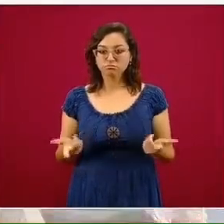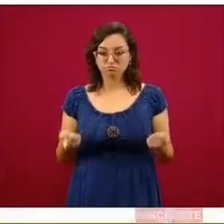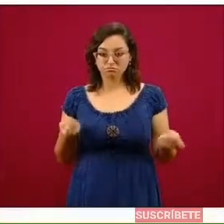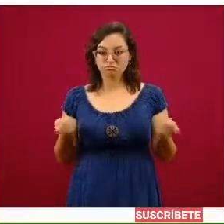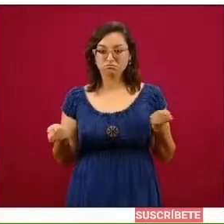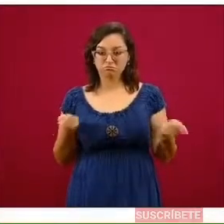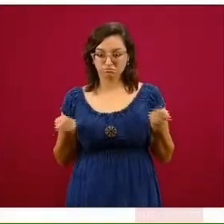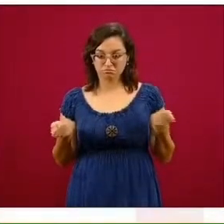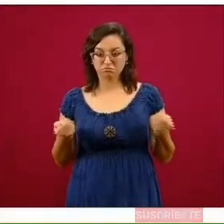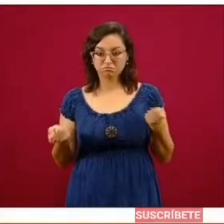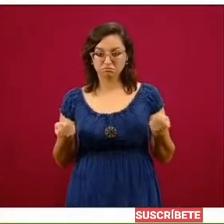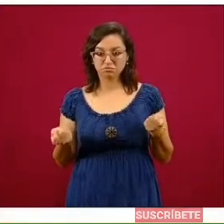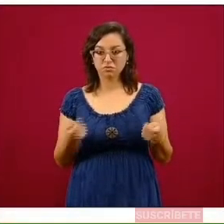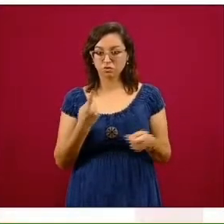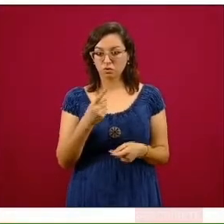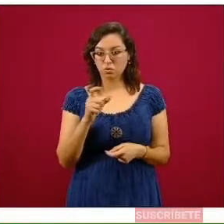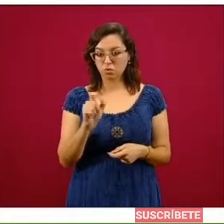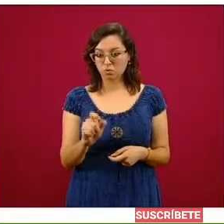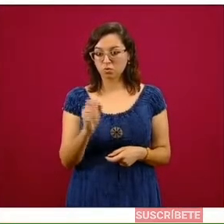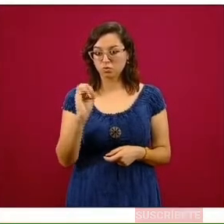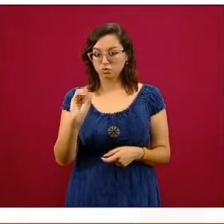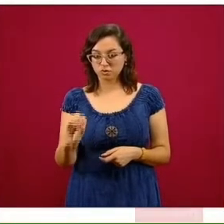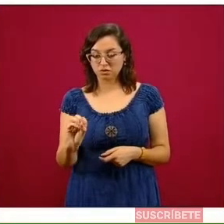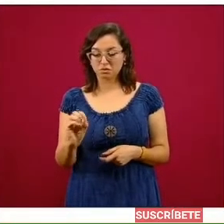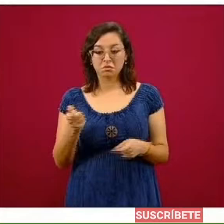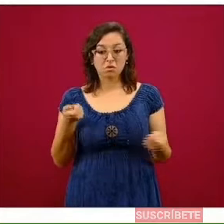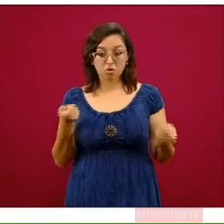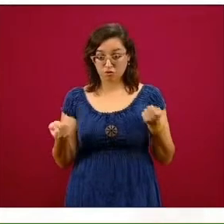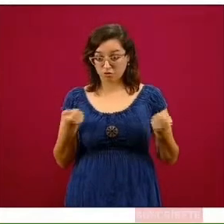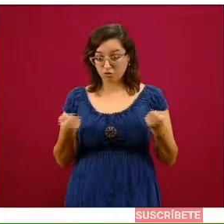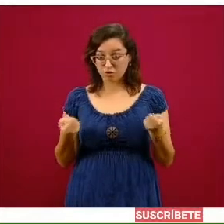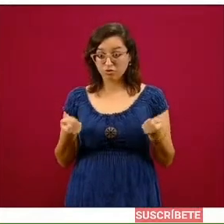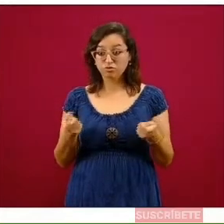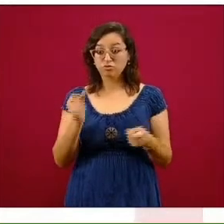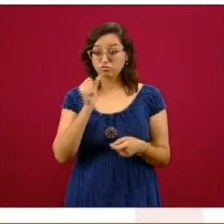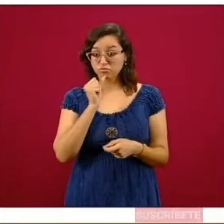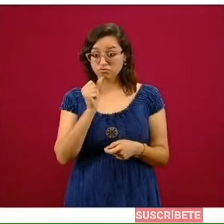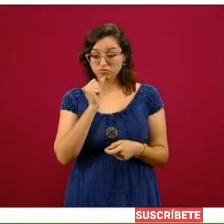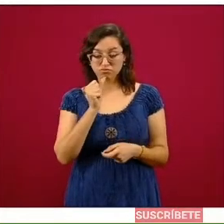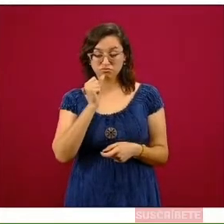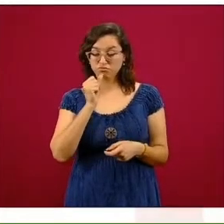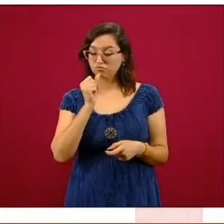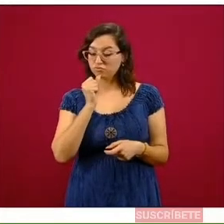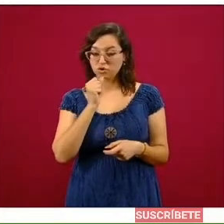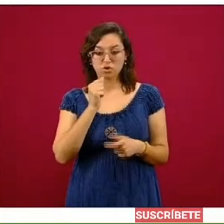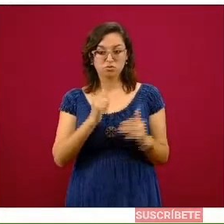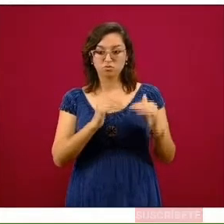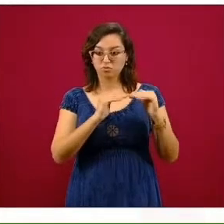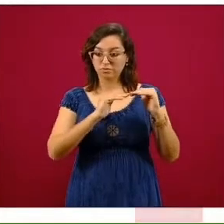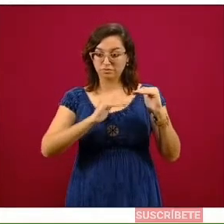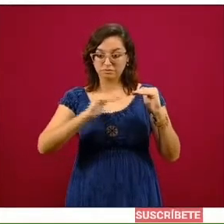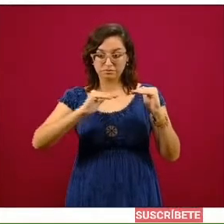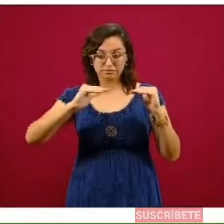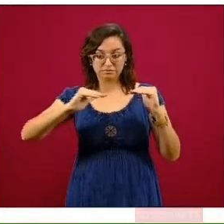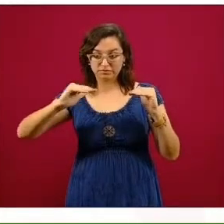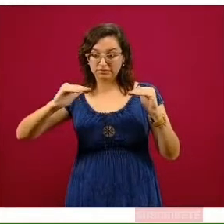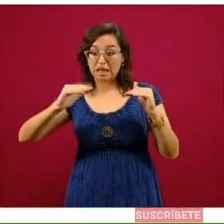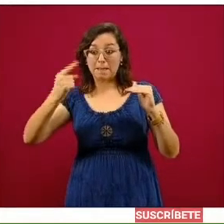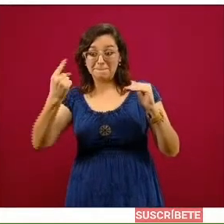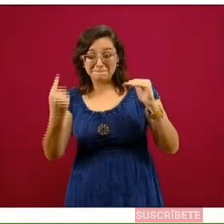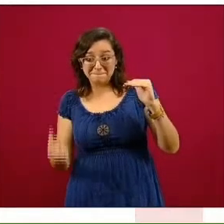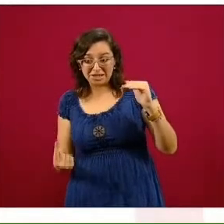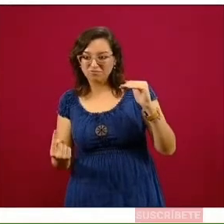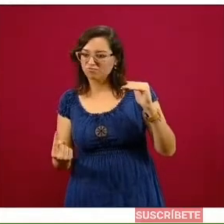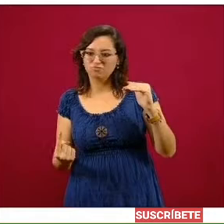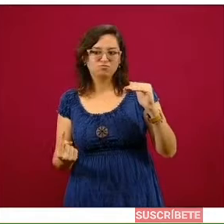mantenerse apegados al 1.0, no han logrado todavía mantener una tendencia o al menos números que estén por debajo de